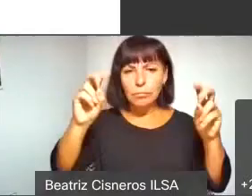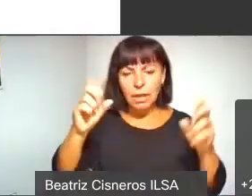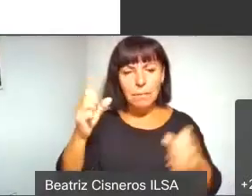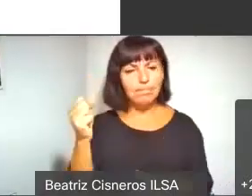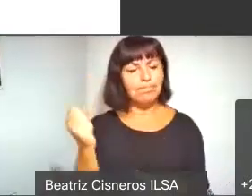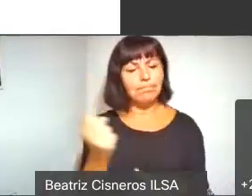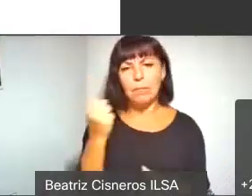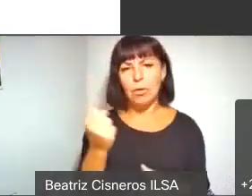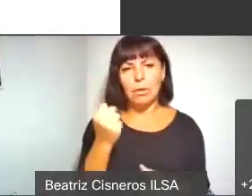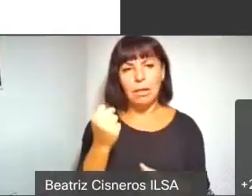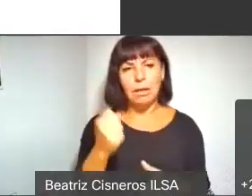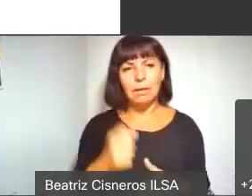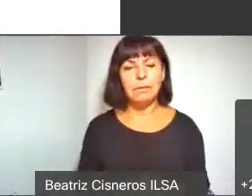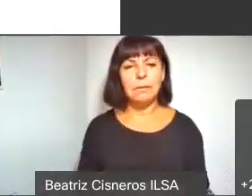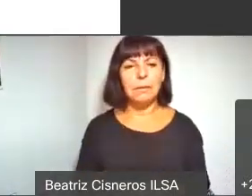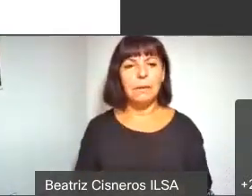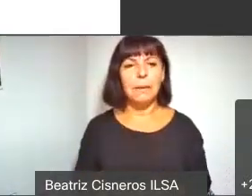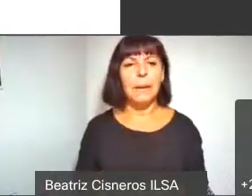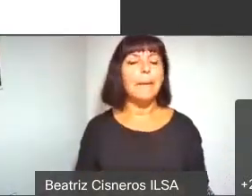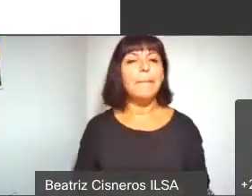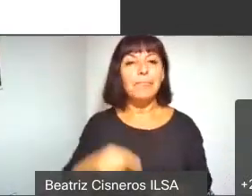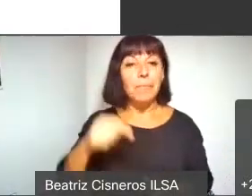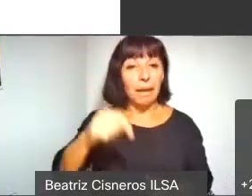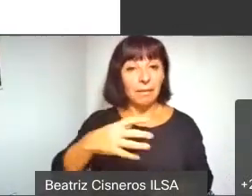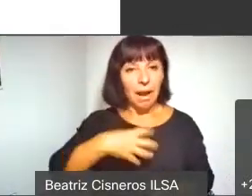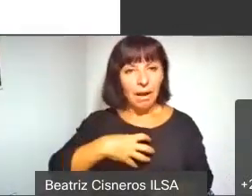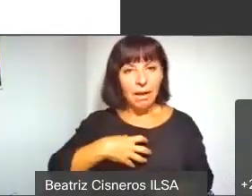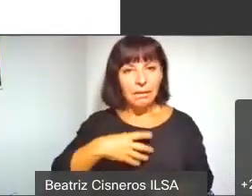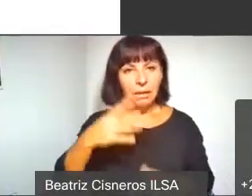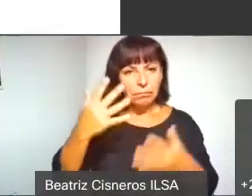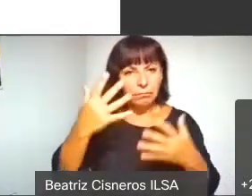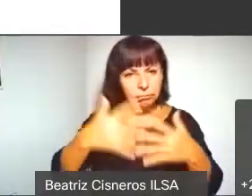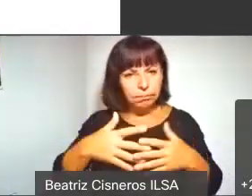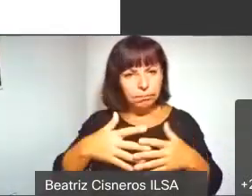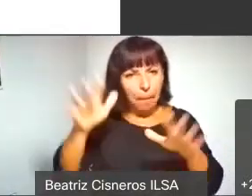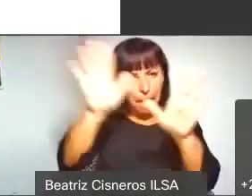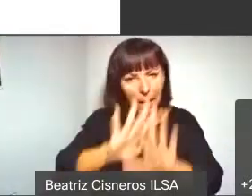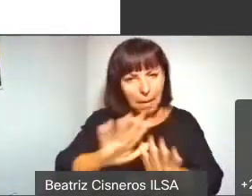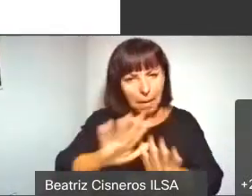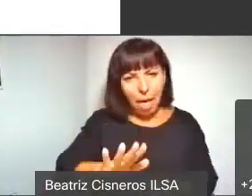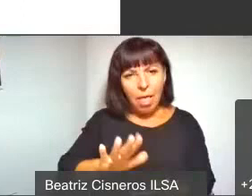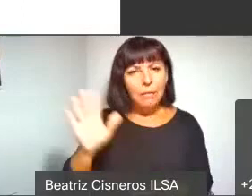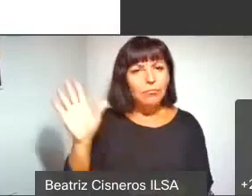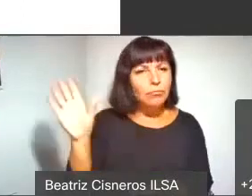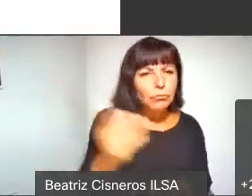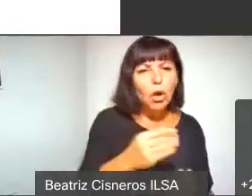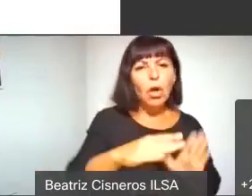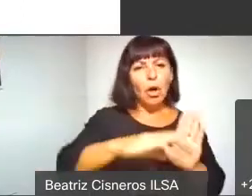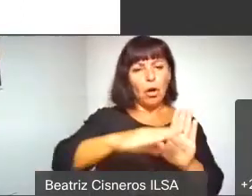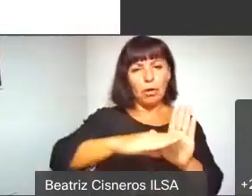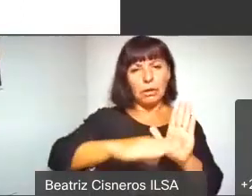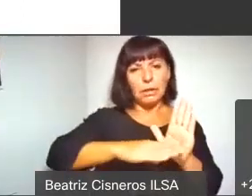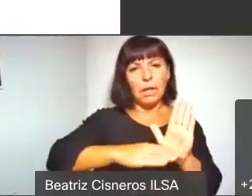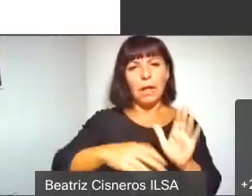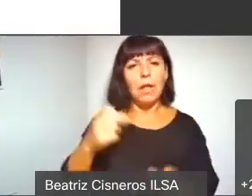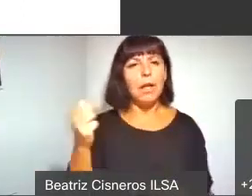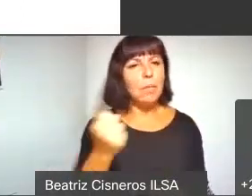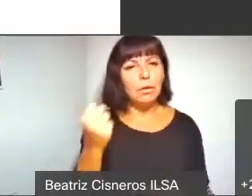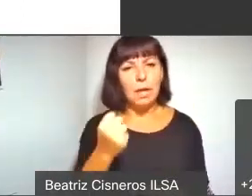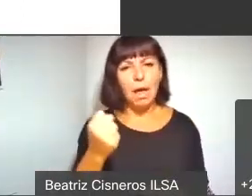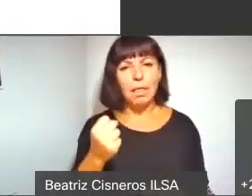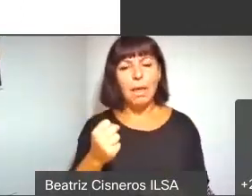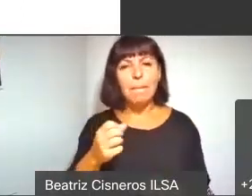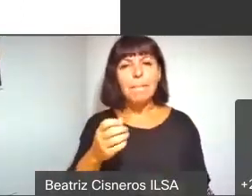está revisada y todo contenido que se ve el día de hoy es importante, porque van a ver que empieza con bastante de historia de la ciencia, pero